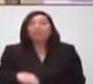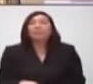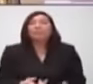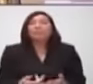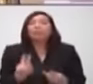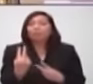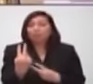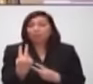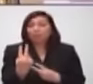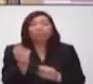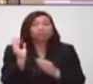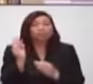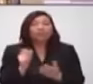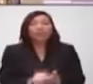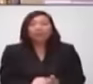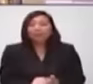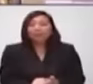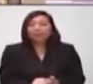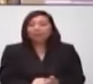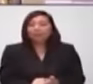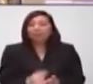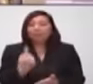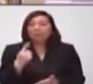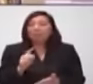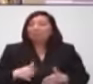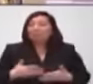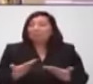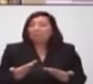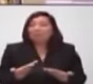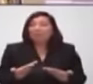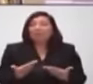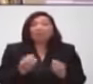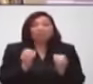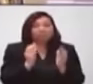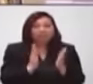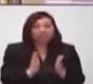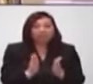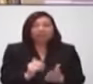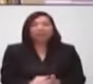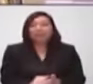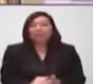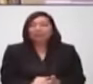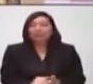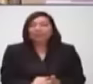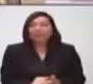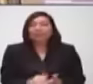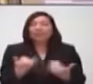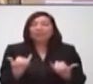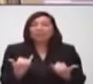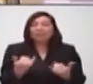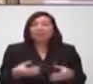de ambas exposiciones para poder tomar ya los considerandos de